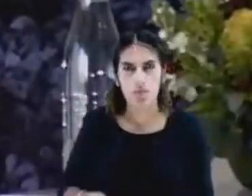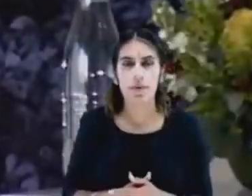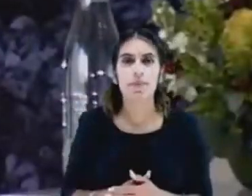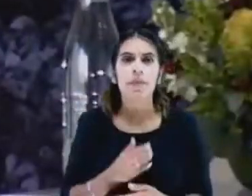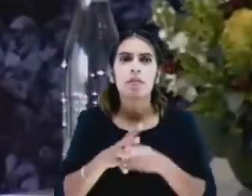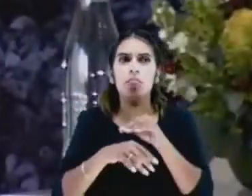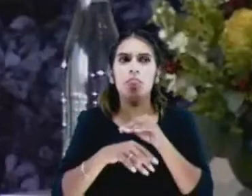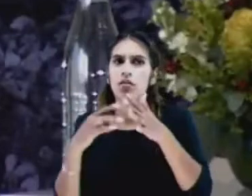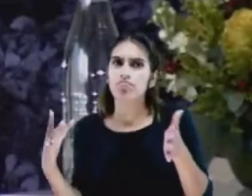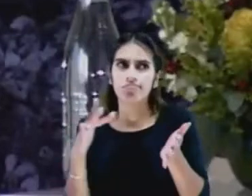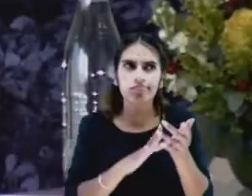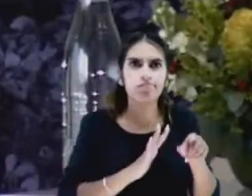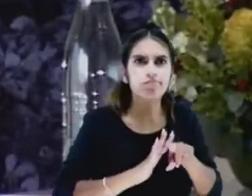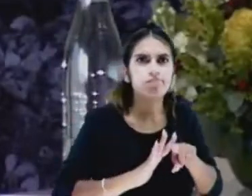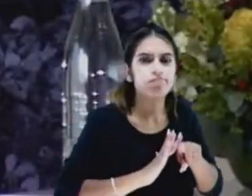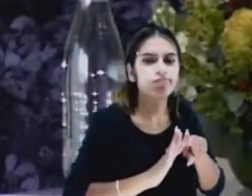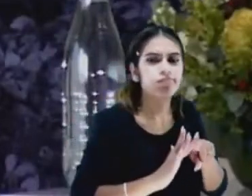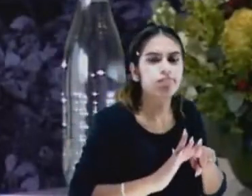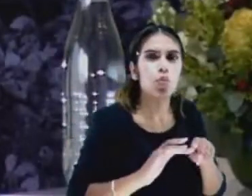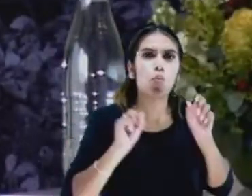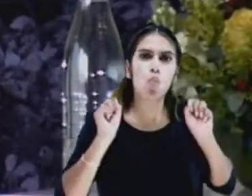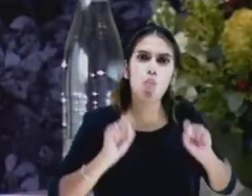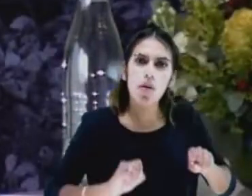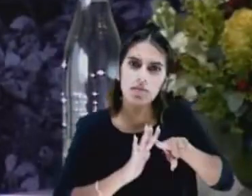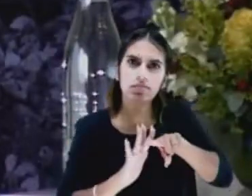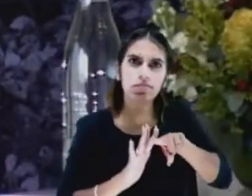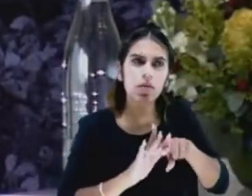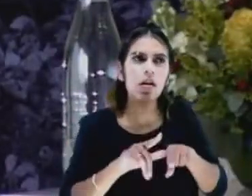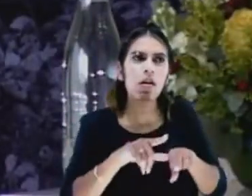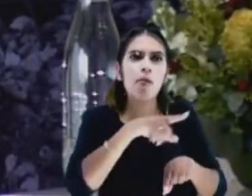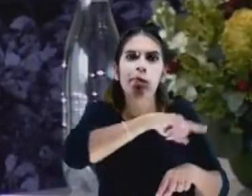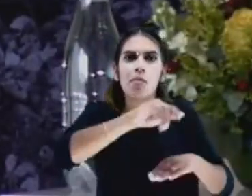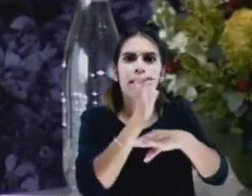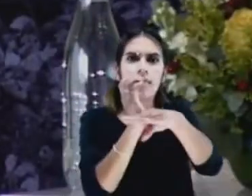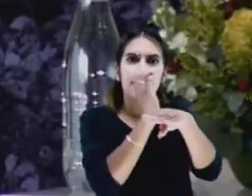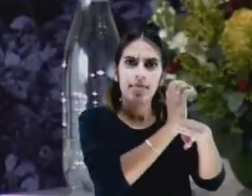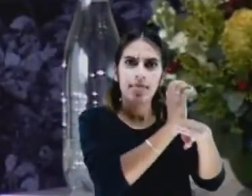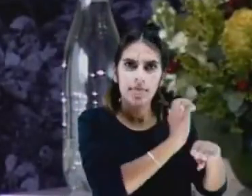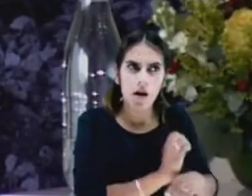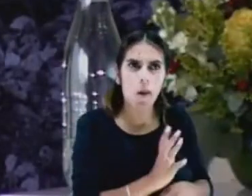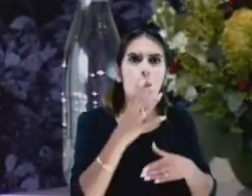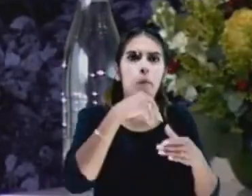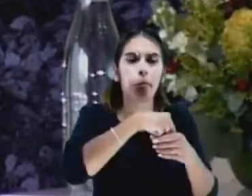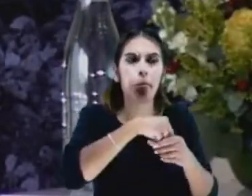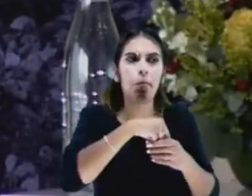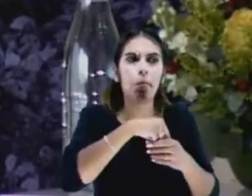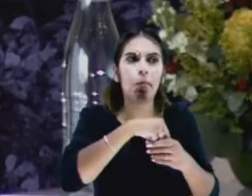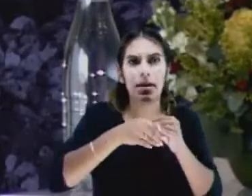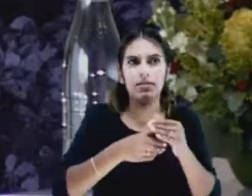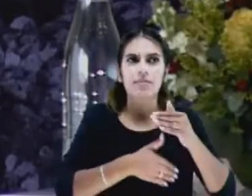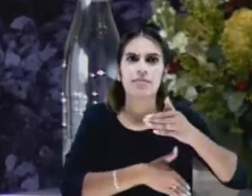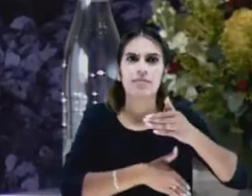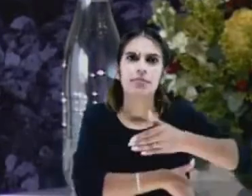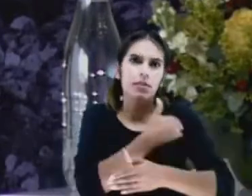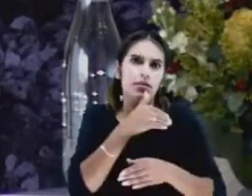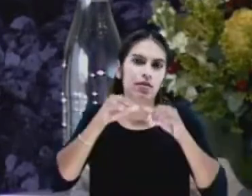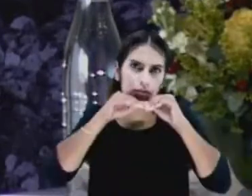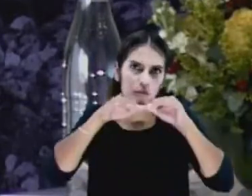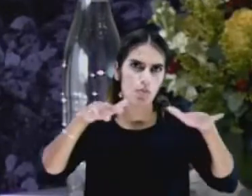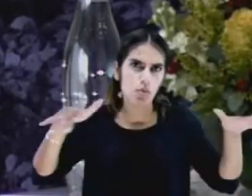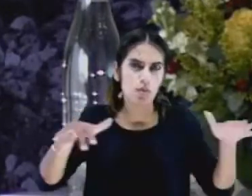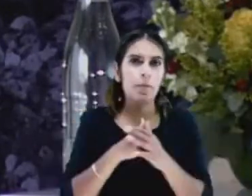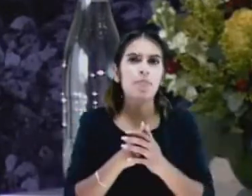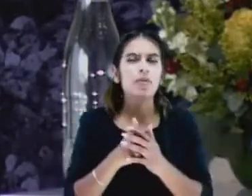y para intervenir también las entidades concernidas y el ministerio público me parece a mí repito aquí es un